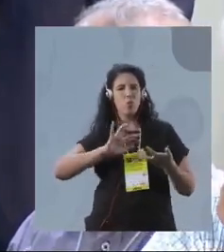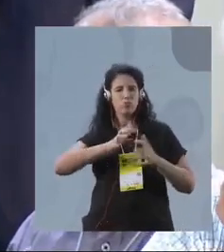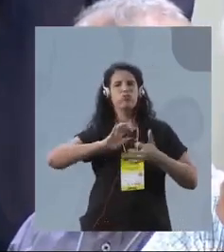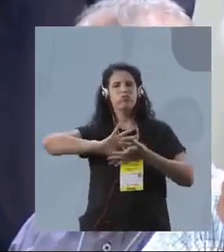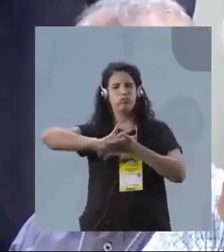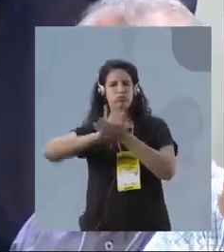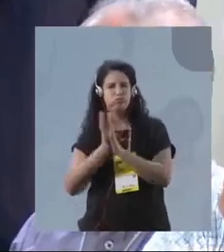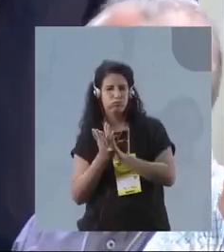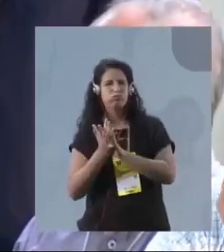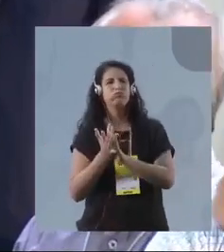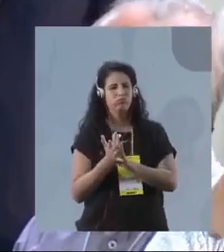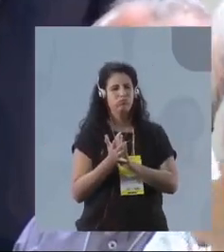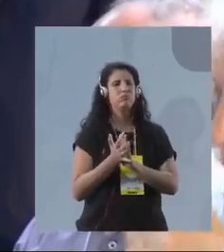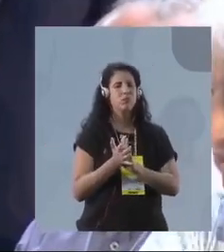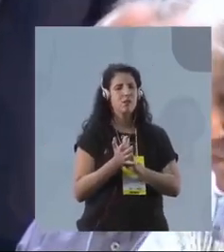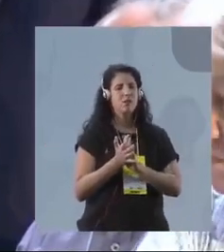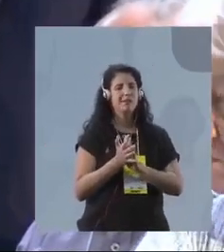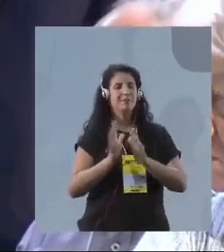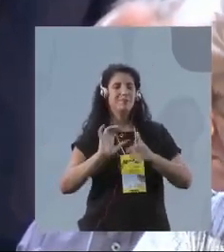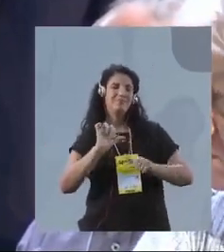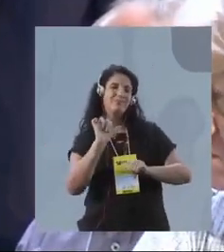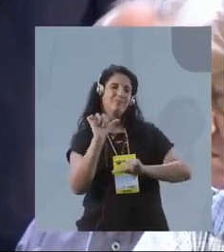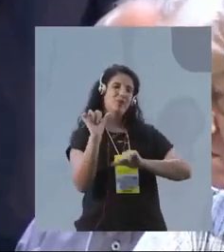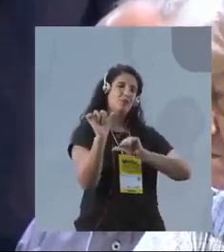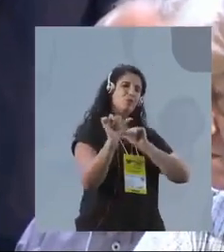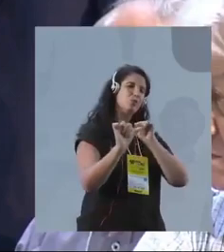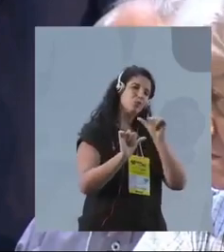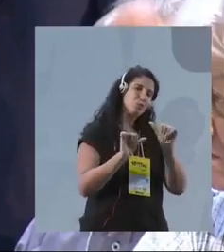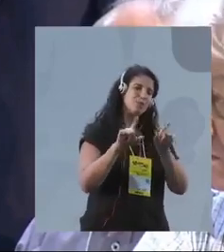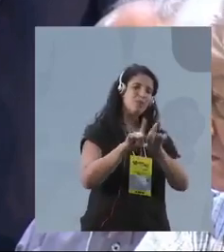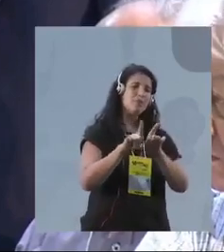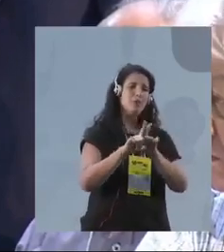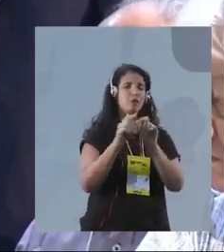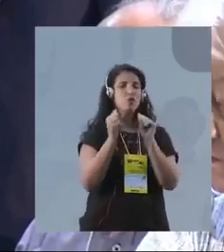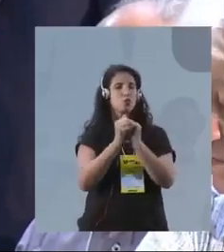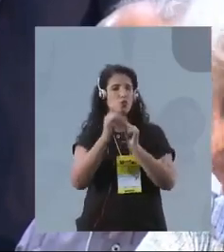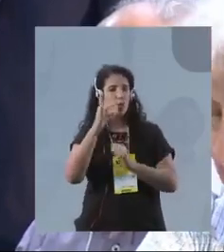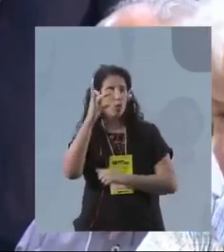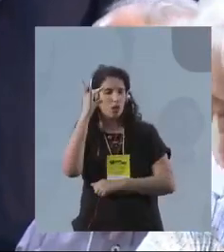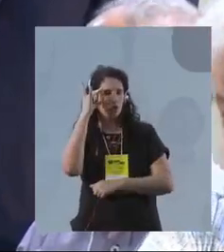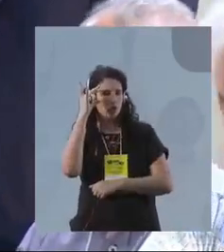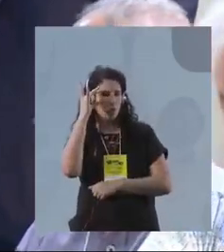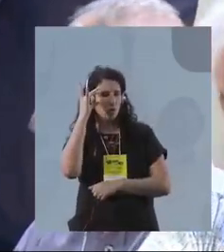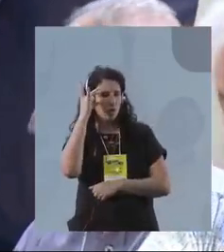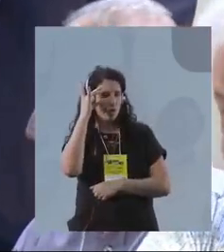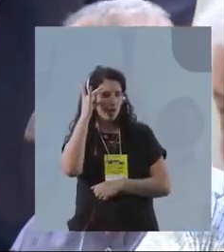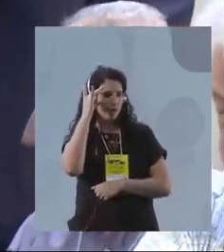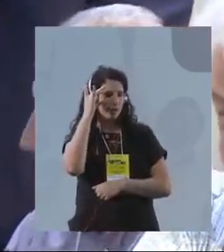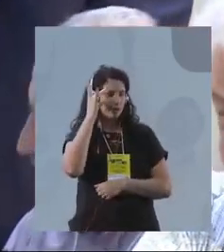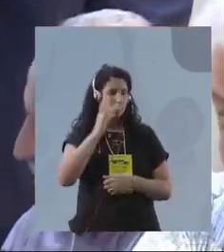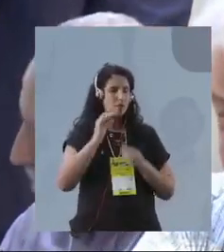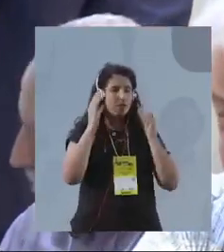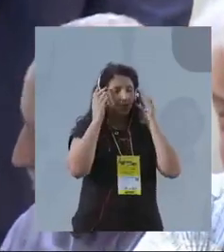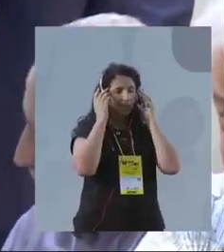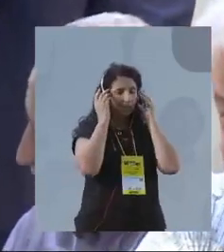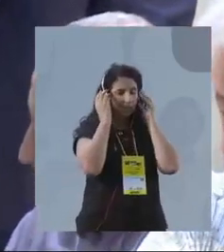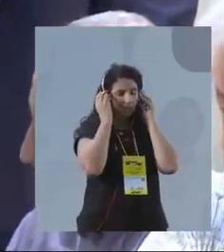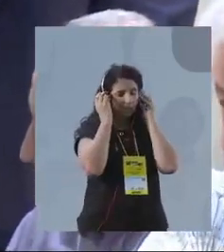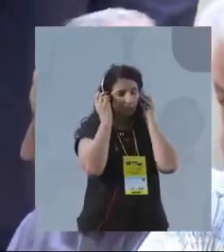a la compañera Dilma, cuando enfrentaron la prisión de